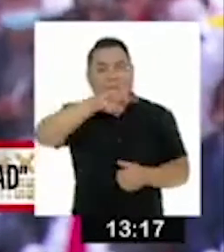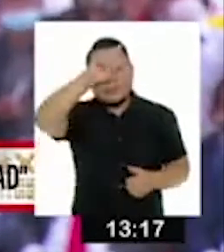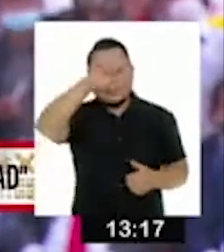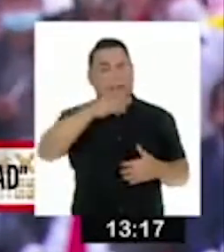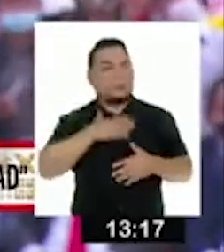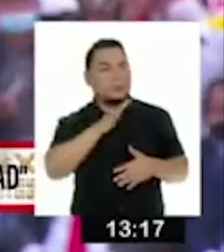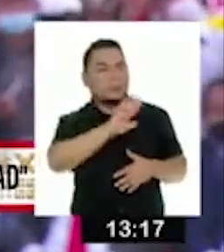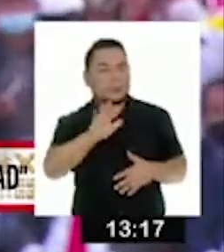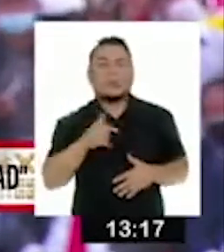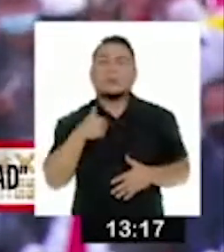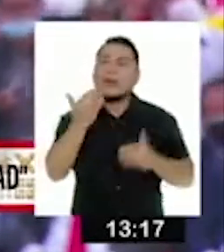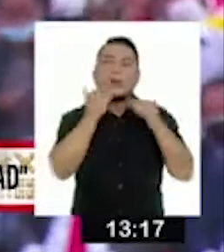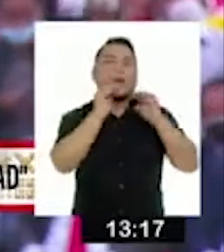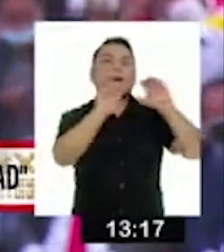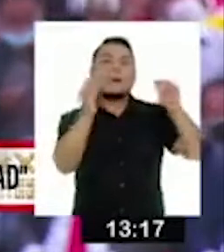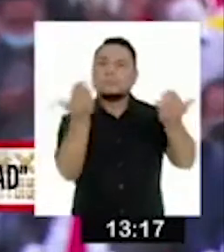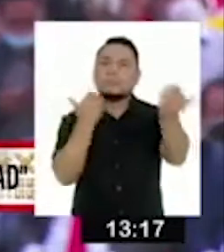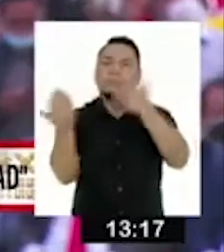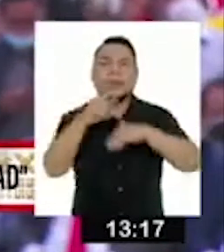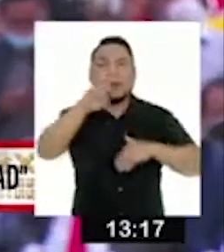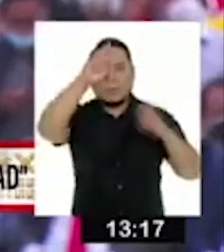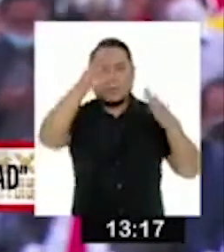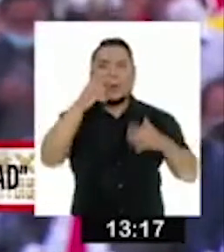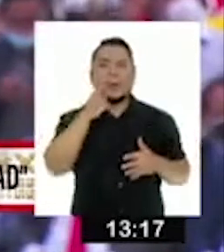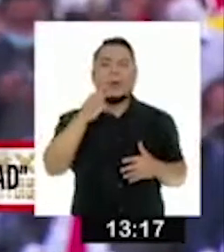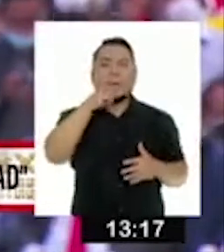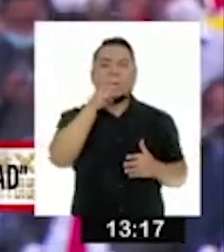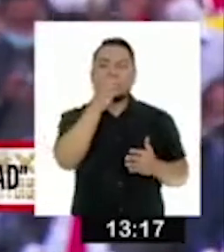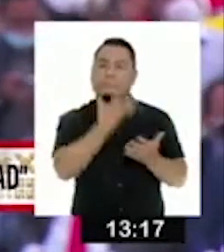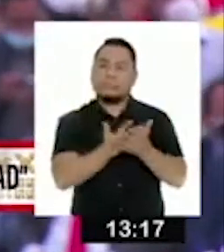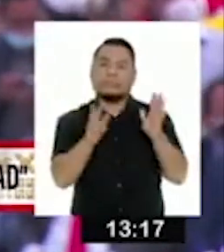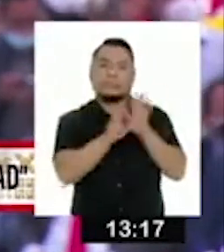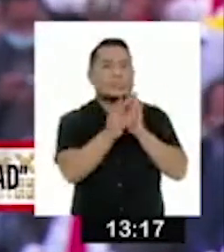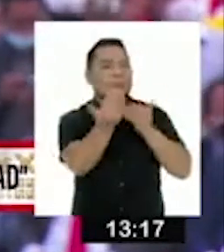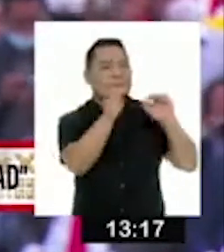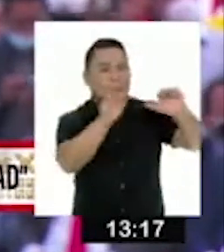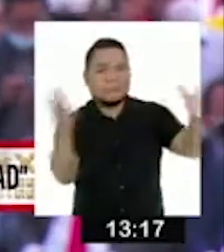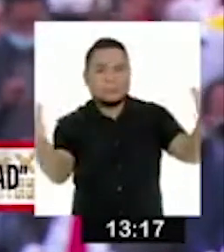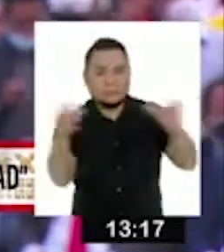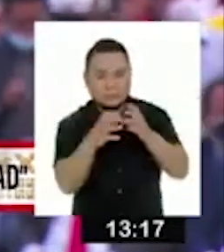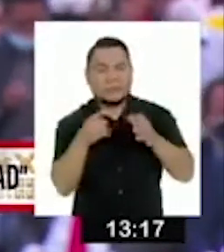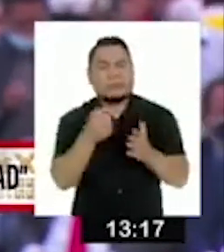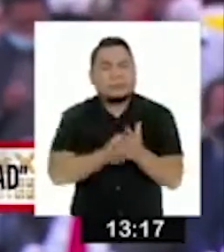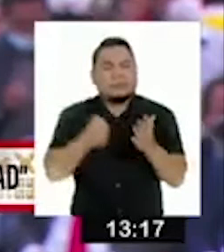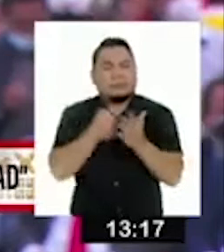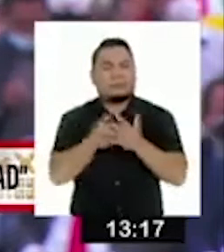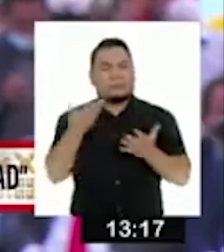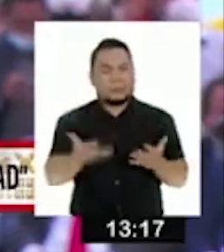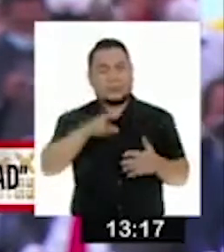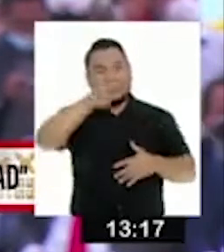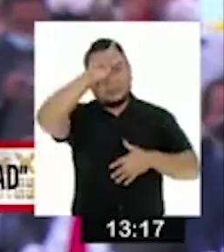convocamos a todas las peruanas y peruanos de buena voluntad. Demos la batalla por nuestro